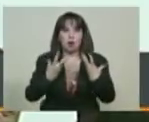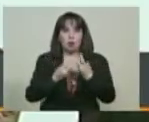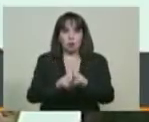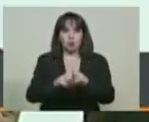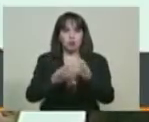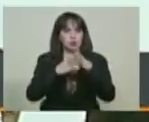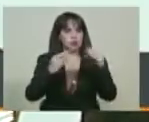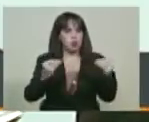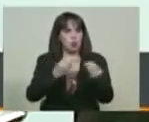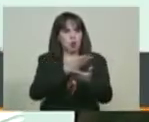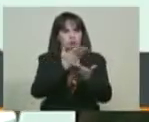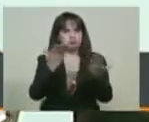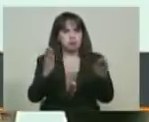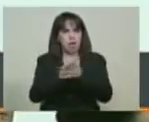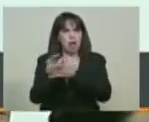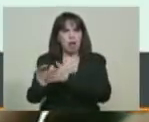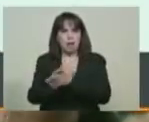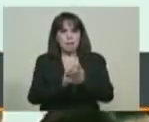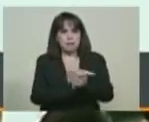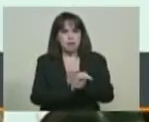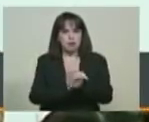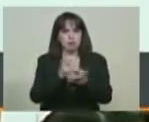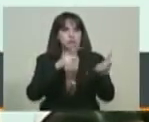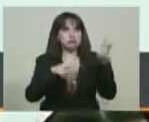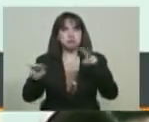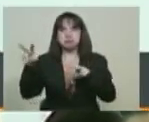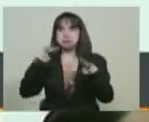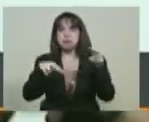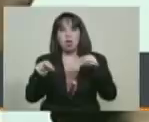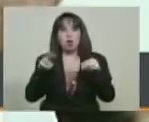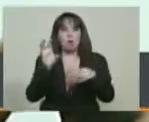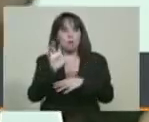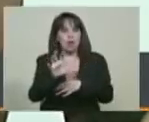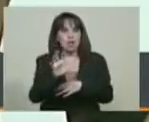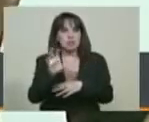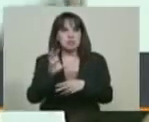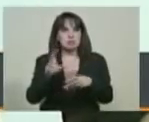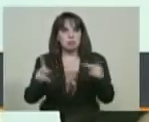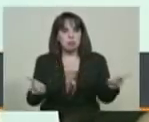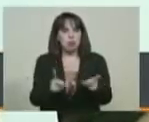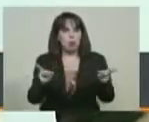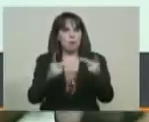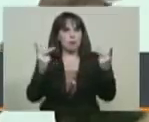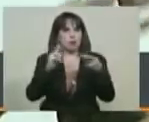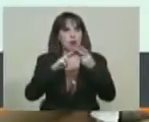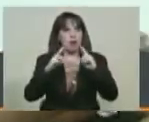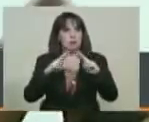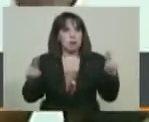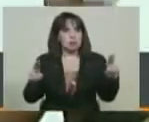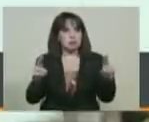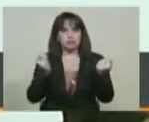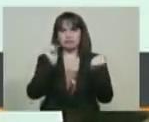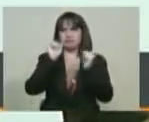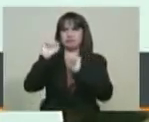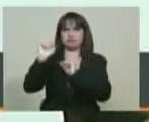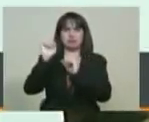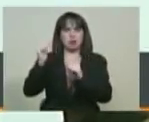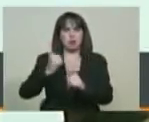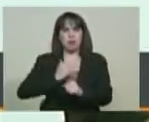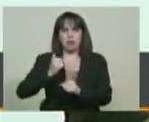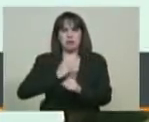de la juventud, en un país de paz, de prosperidad. Y denunciamos y repudiamos la violencia de cualquier